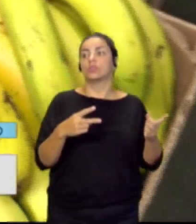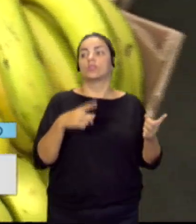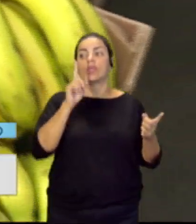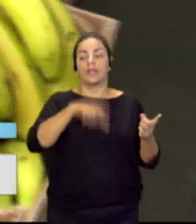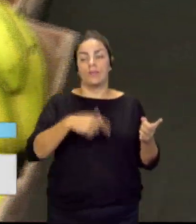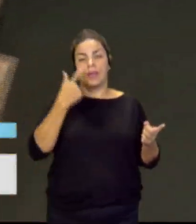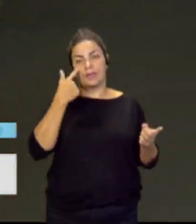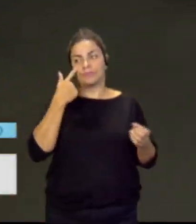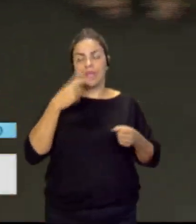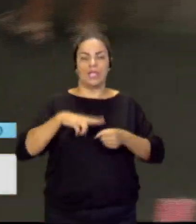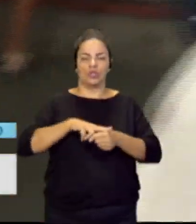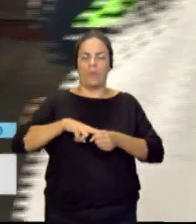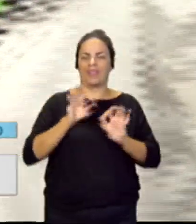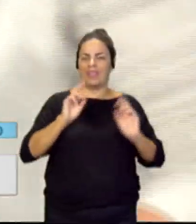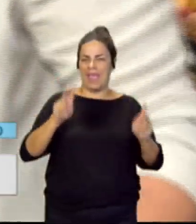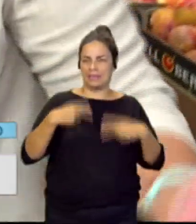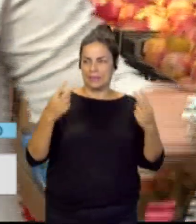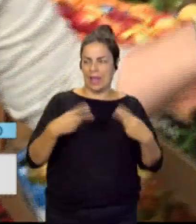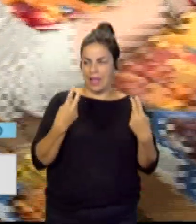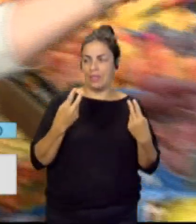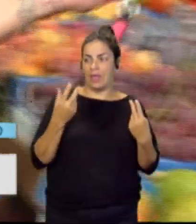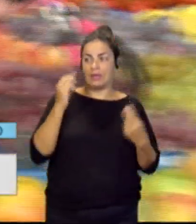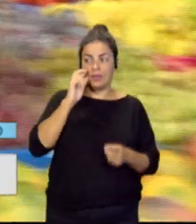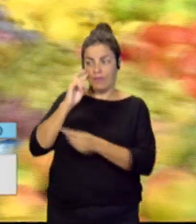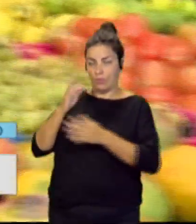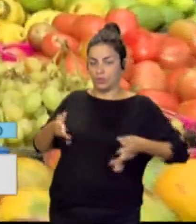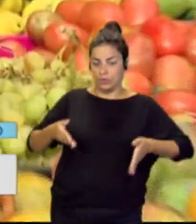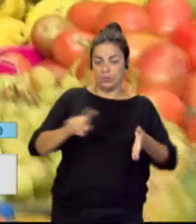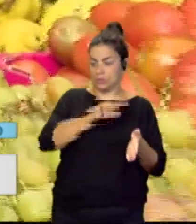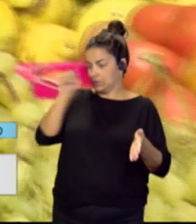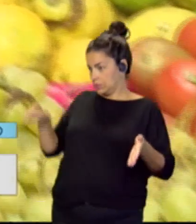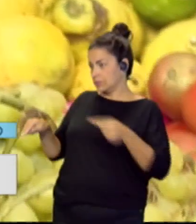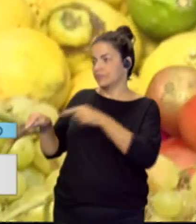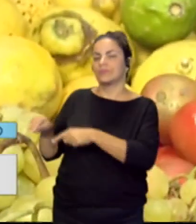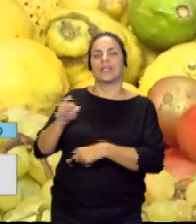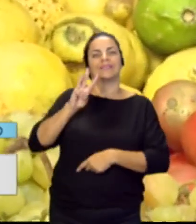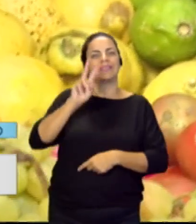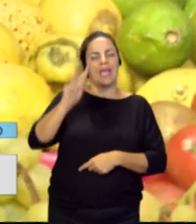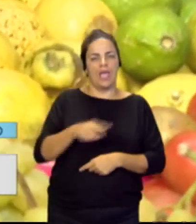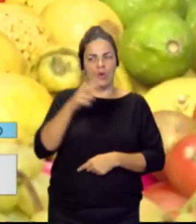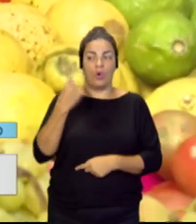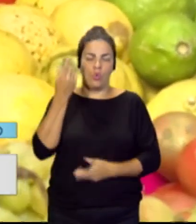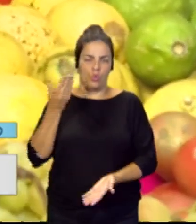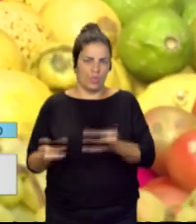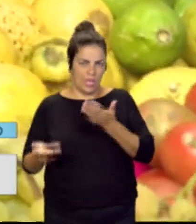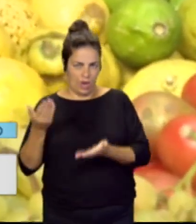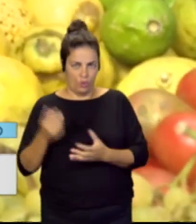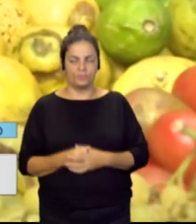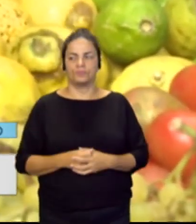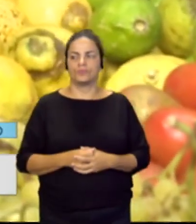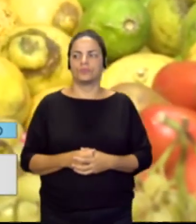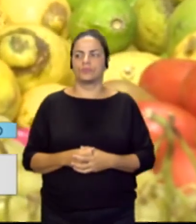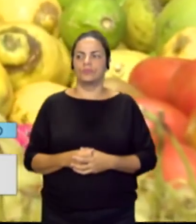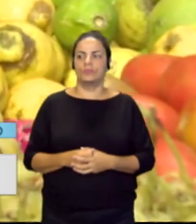tenemos el tomate de ensalada que está al otro lado del pasillo con 3 el kilo producto de